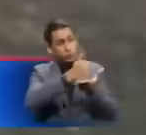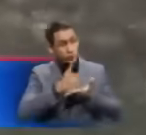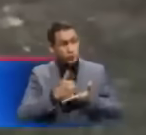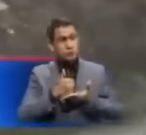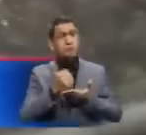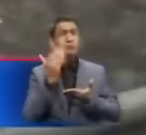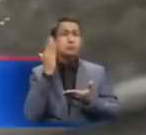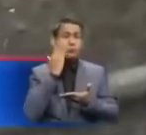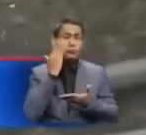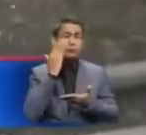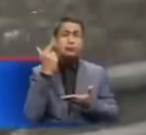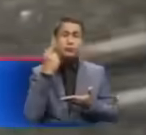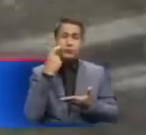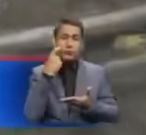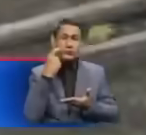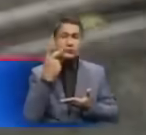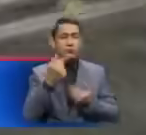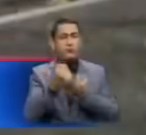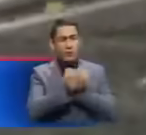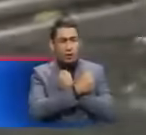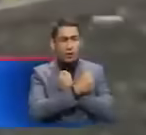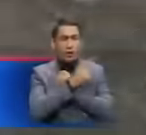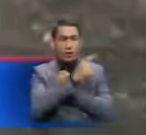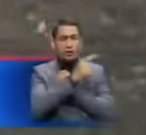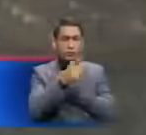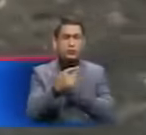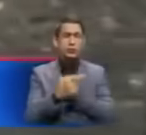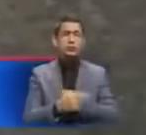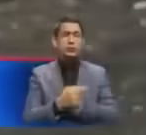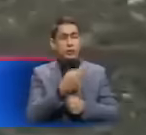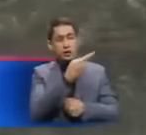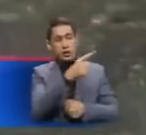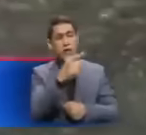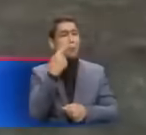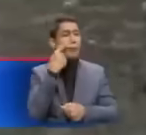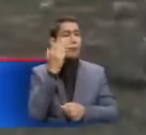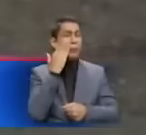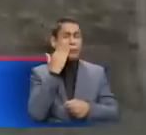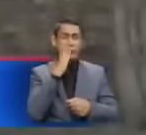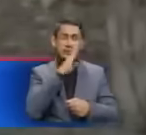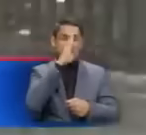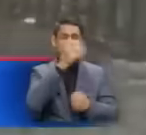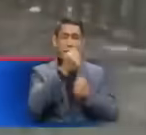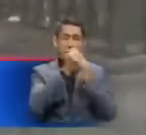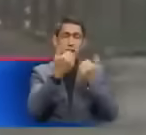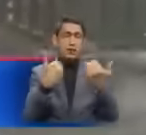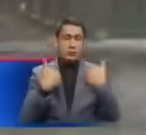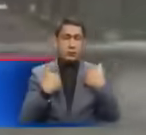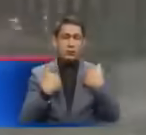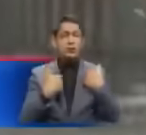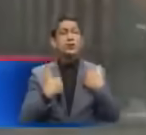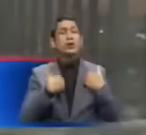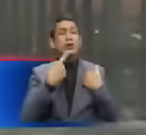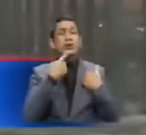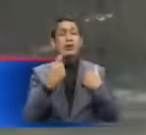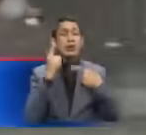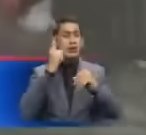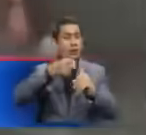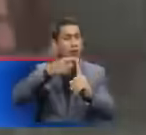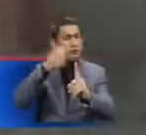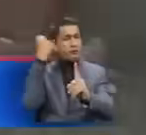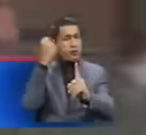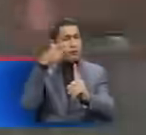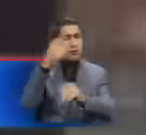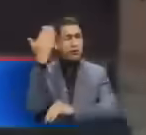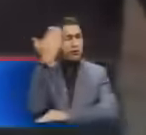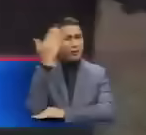toda mi familia, ¿ves? Los amo de corazón porque ellos siempre me han dado, nunca me han dado la espalda. Aquí te veo y siempre te he visto por la televisión.